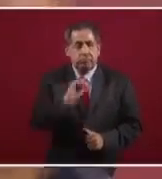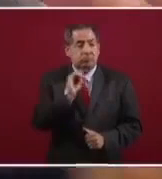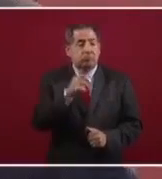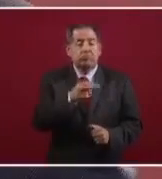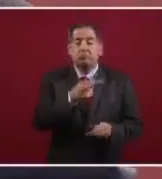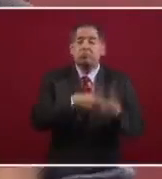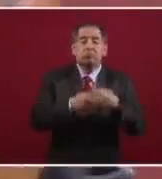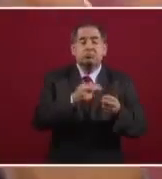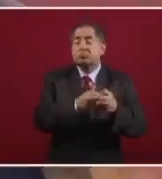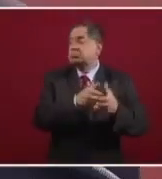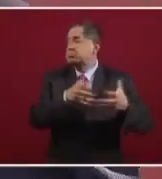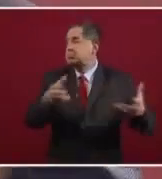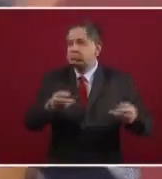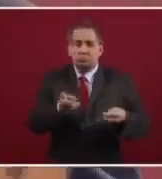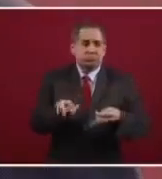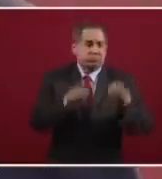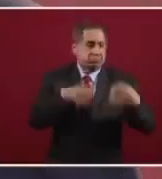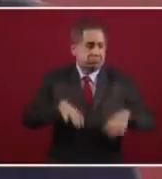inviertan y